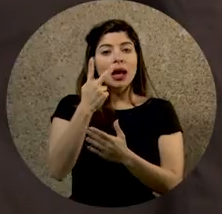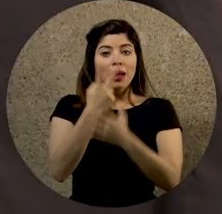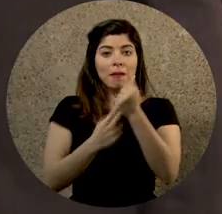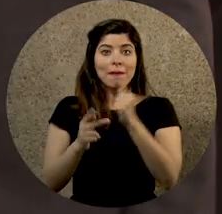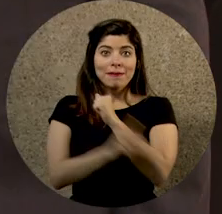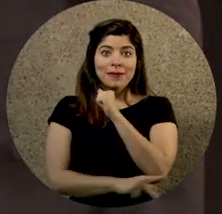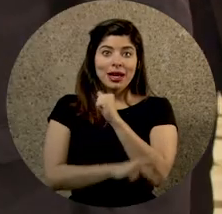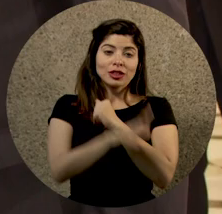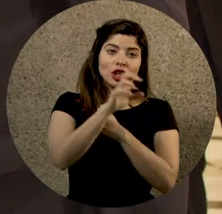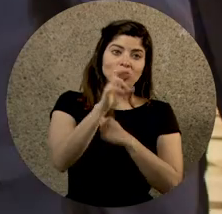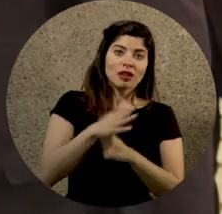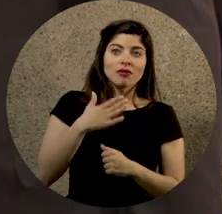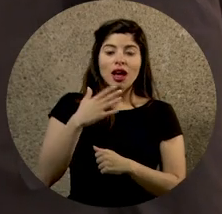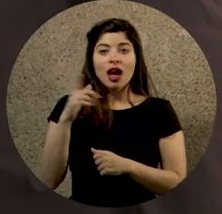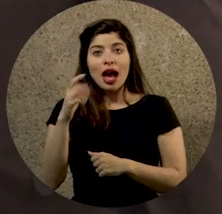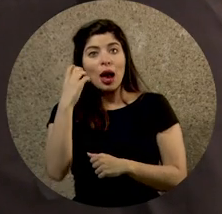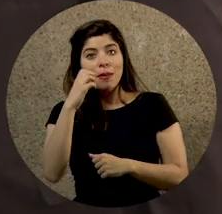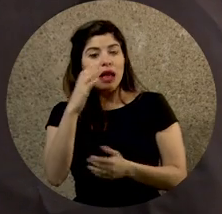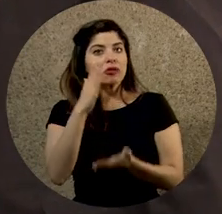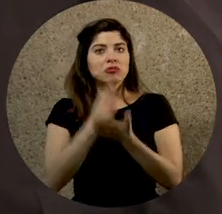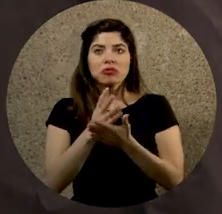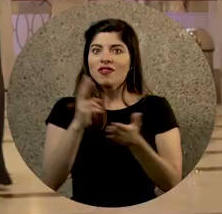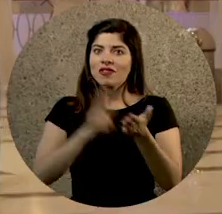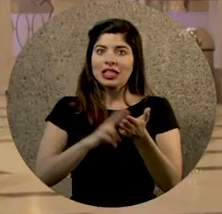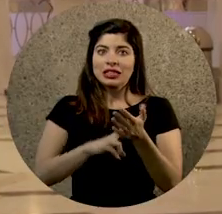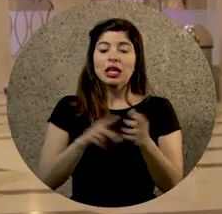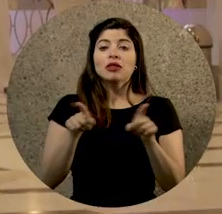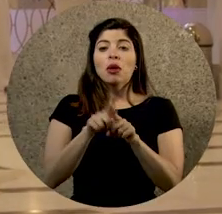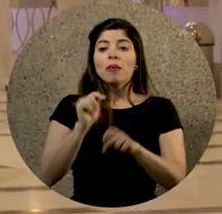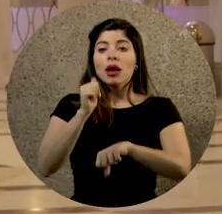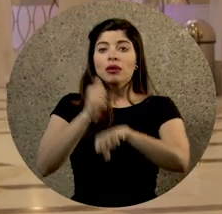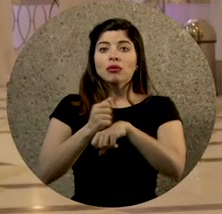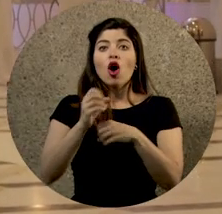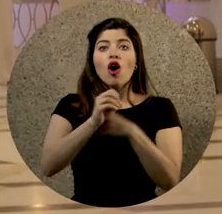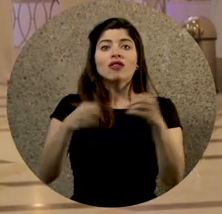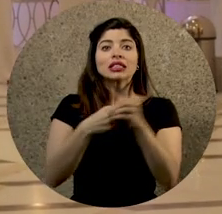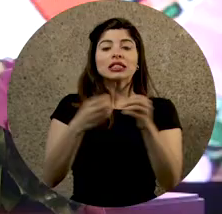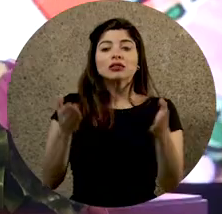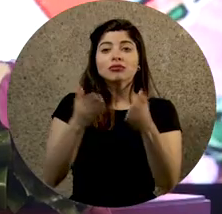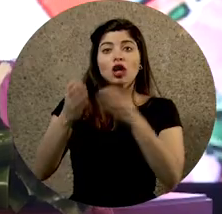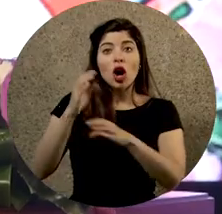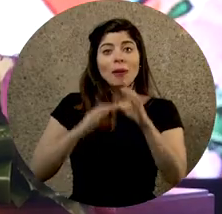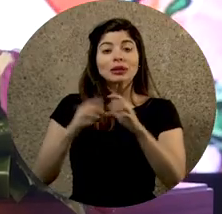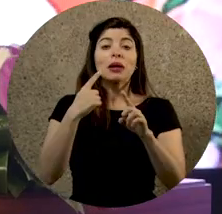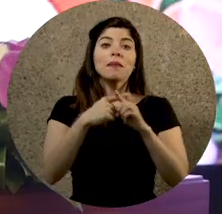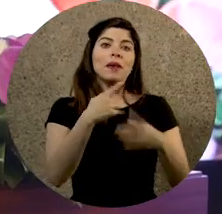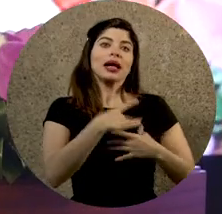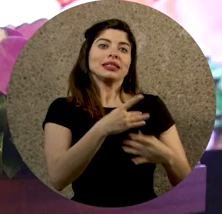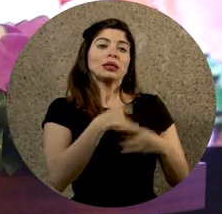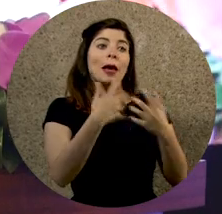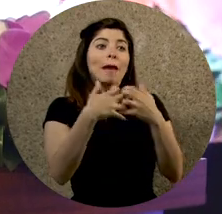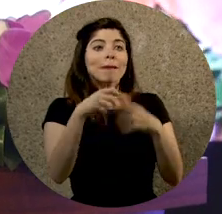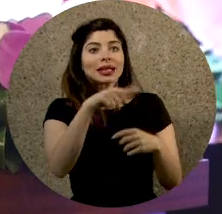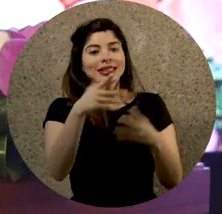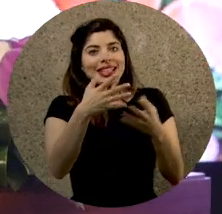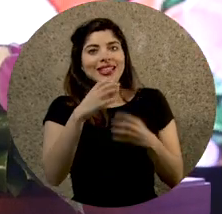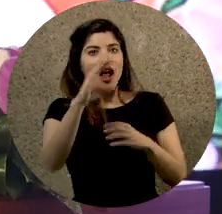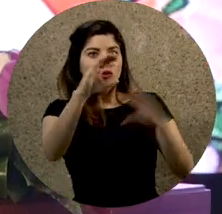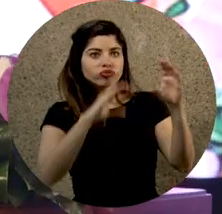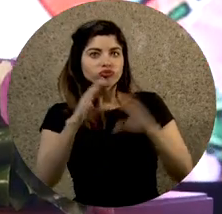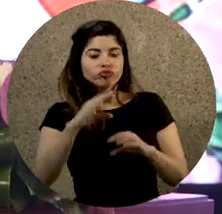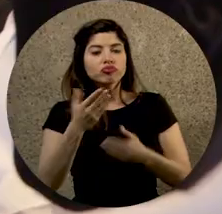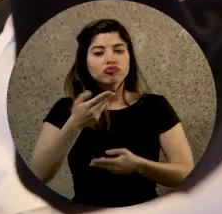ambas nacionalidades, impulsó la instalación de una oficina de promoción comercial y motivó el interés de empresas que quieren invertir